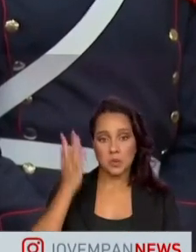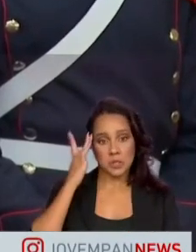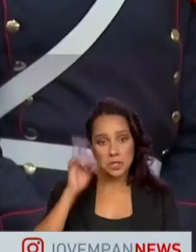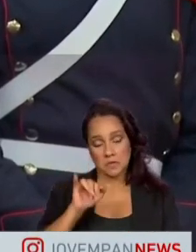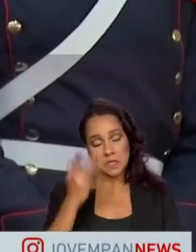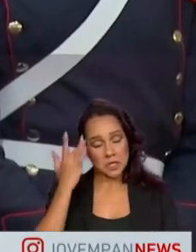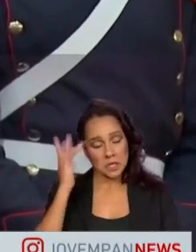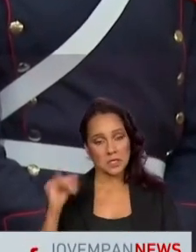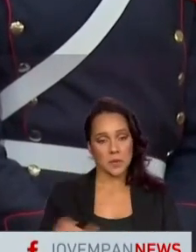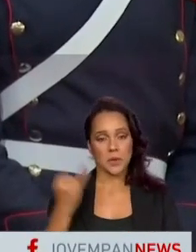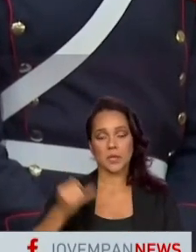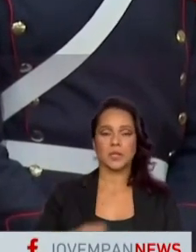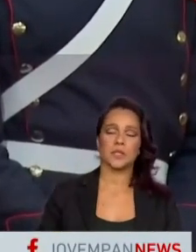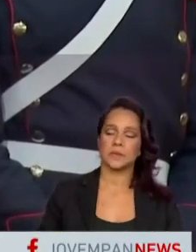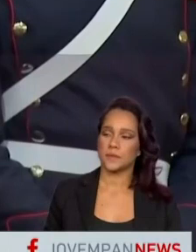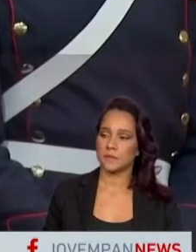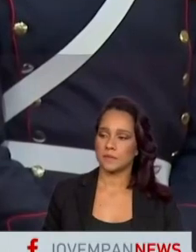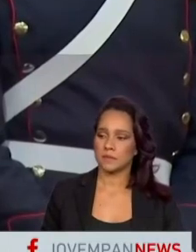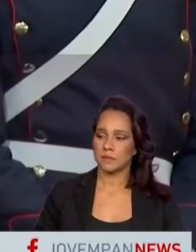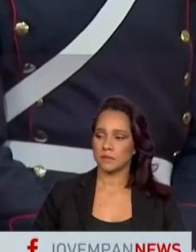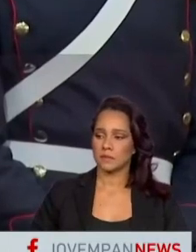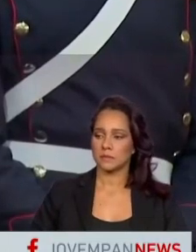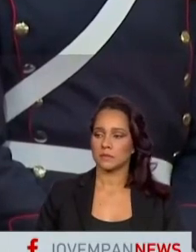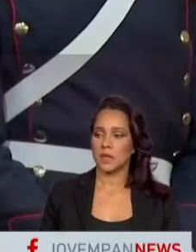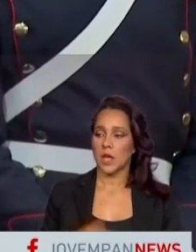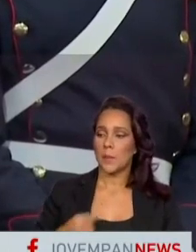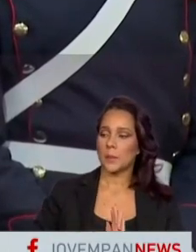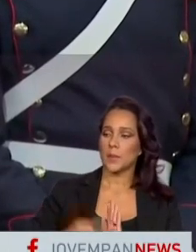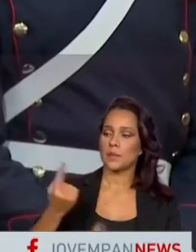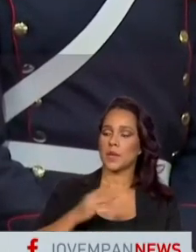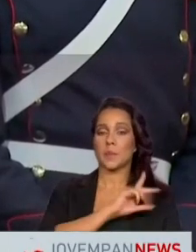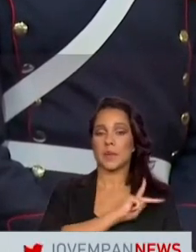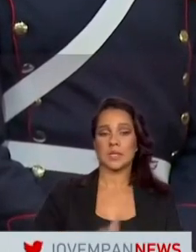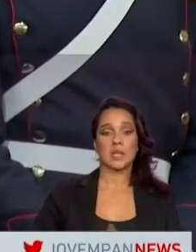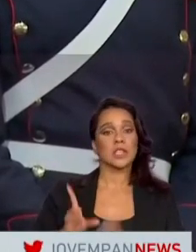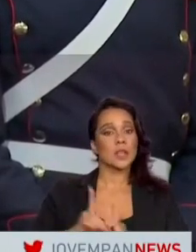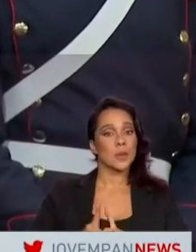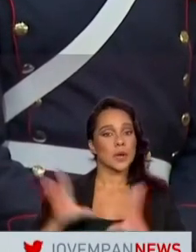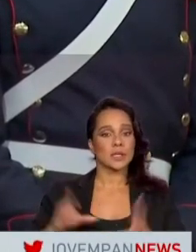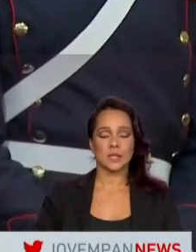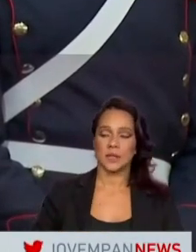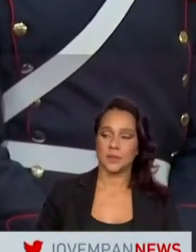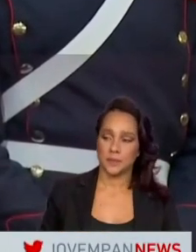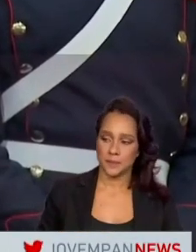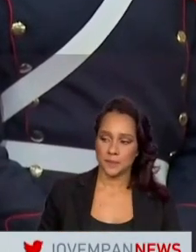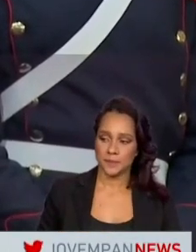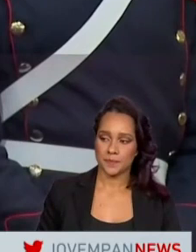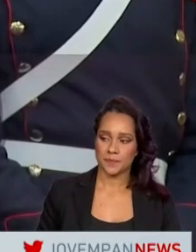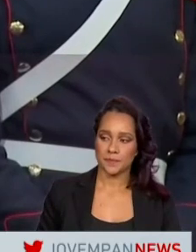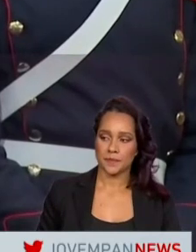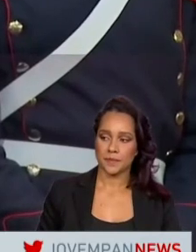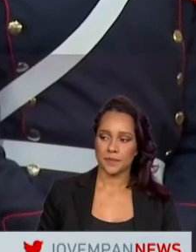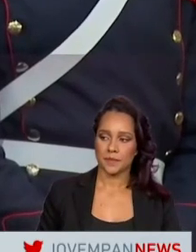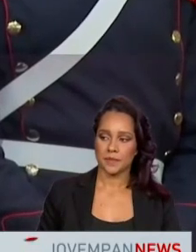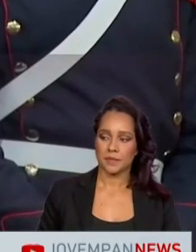levan eso en cuenta. Soy el primer presidente de la democracia. Yo soy el primer presidente de la democracia. Que tiene toda la